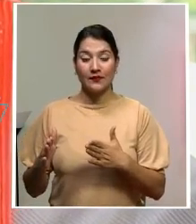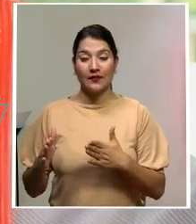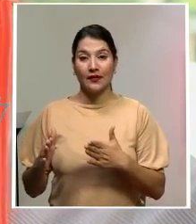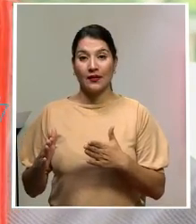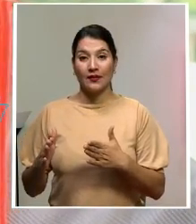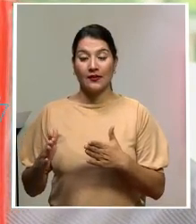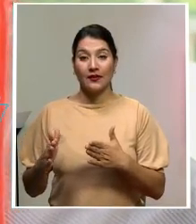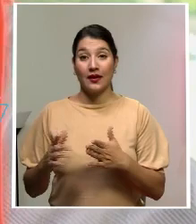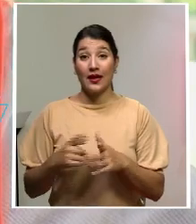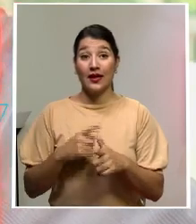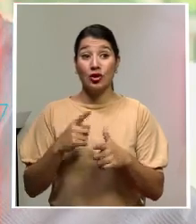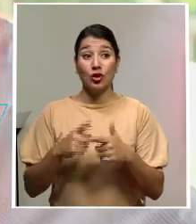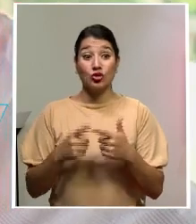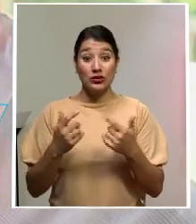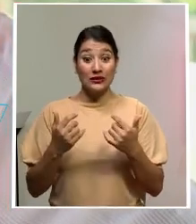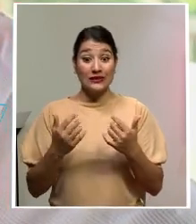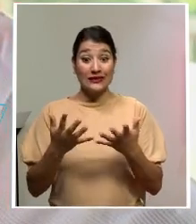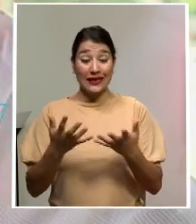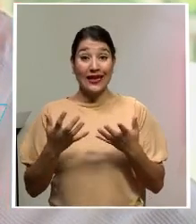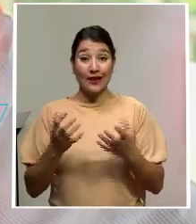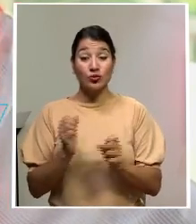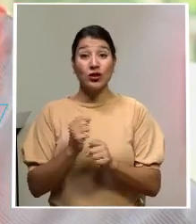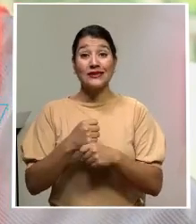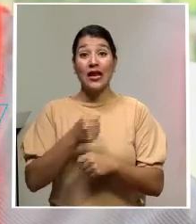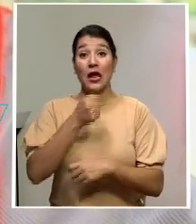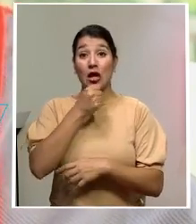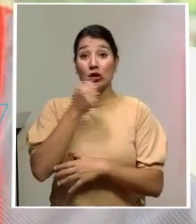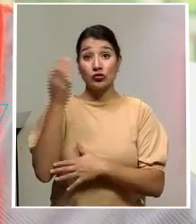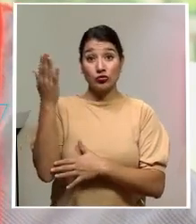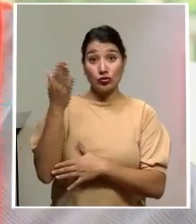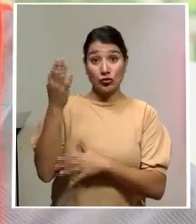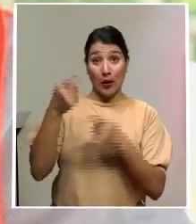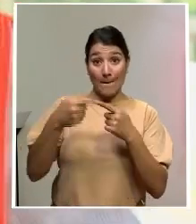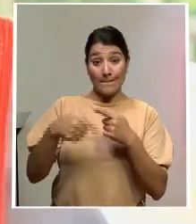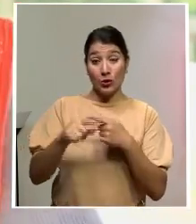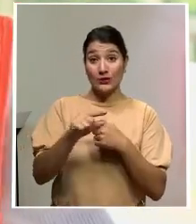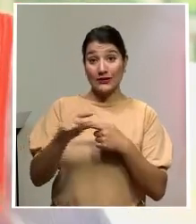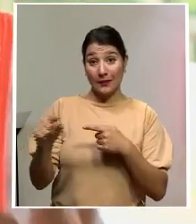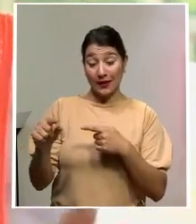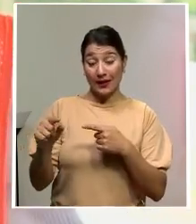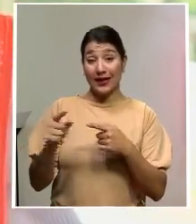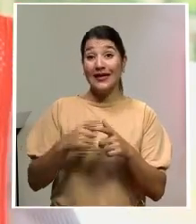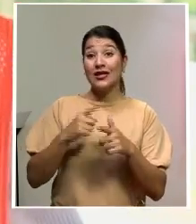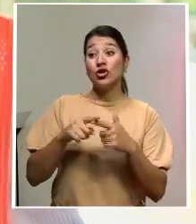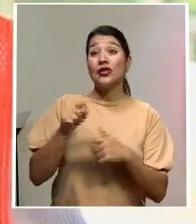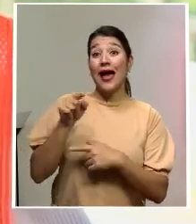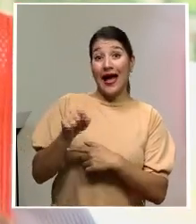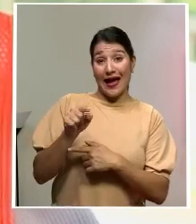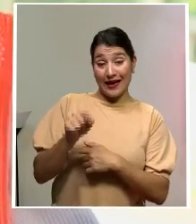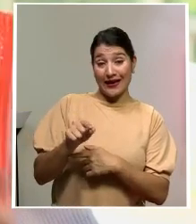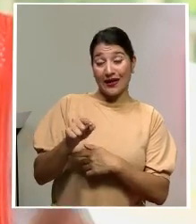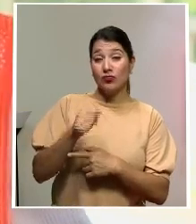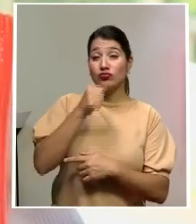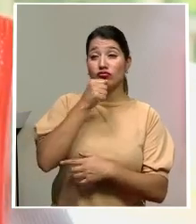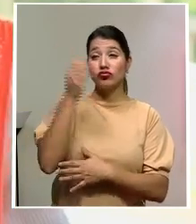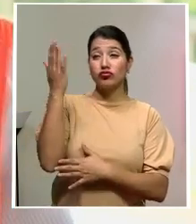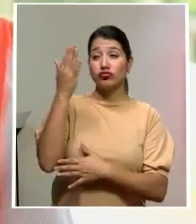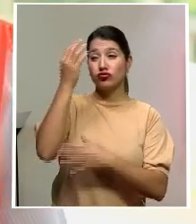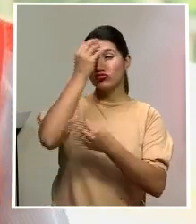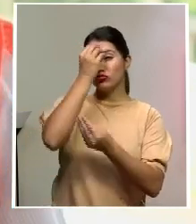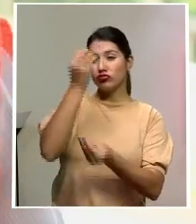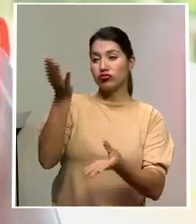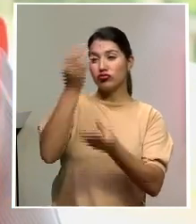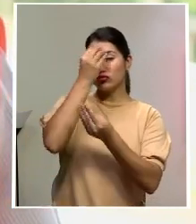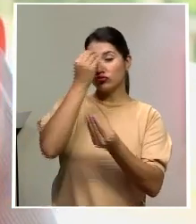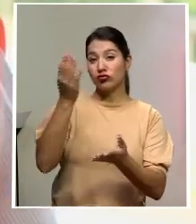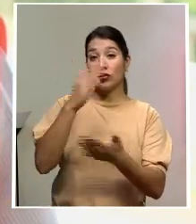una conferencia de prensa esperamos la semana entrante, donde se va a exponer todos los sistemas y planes operativos,